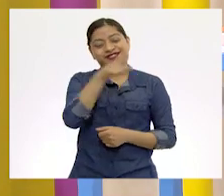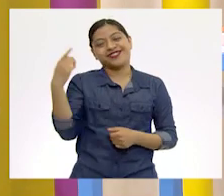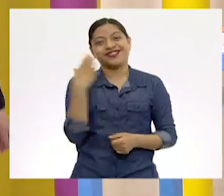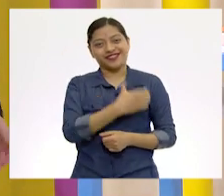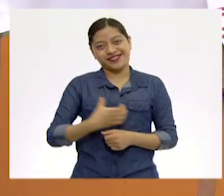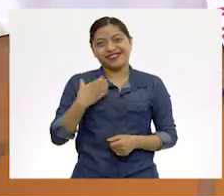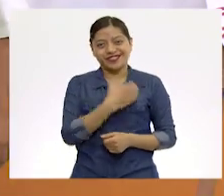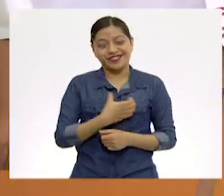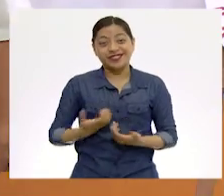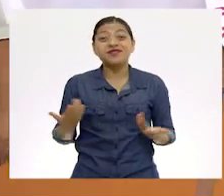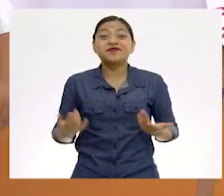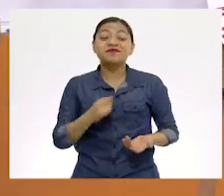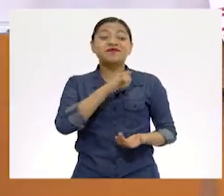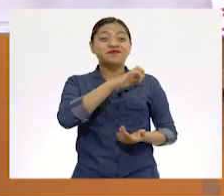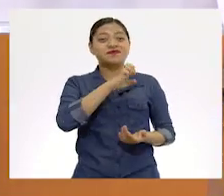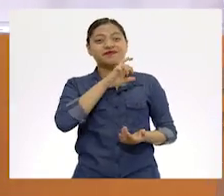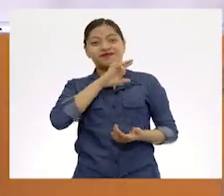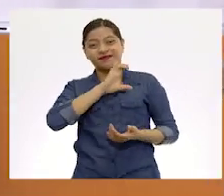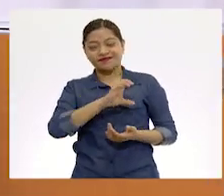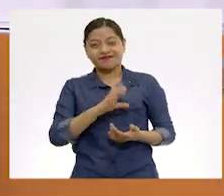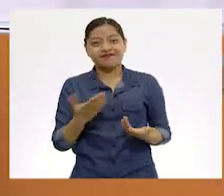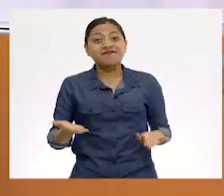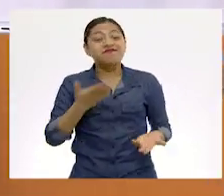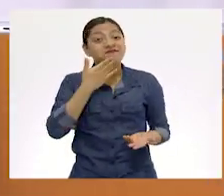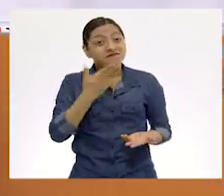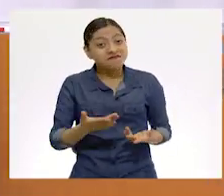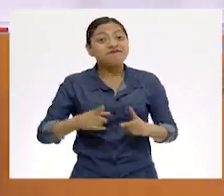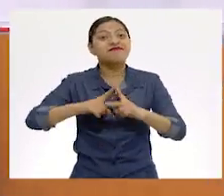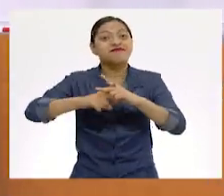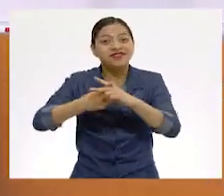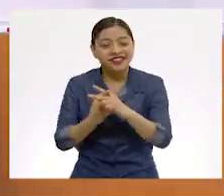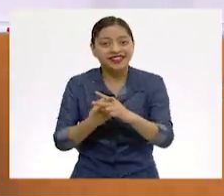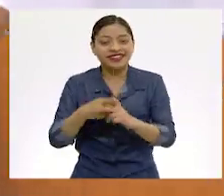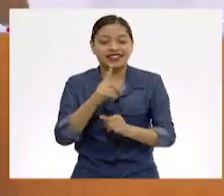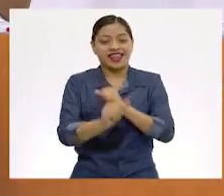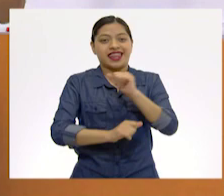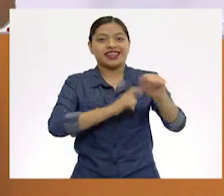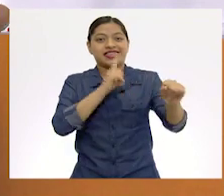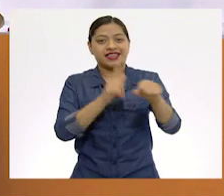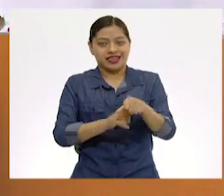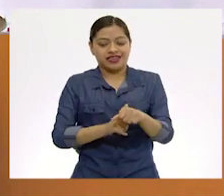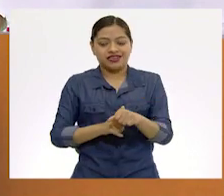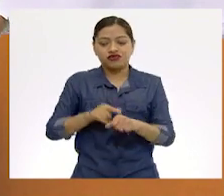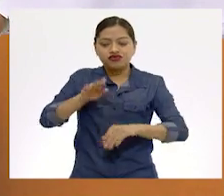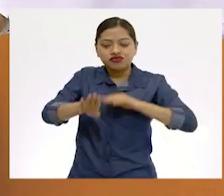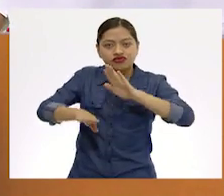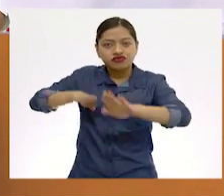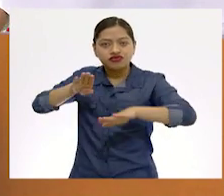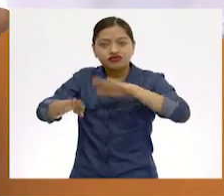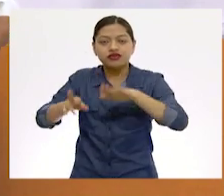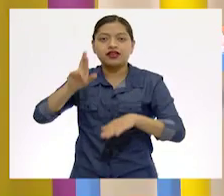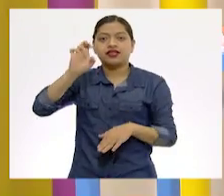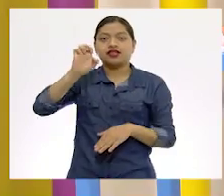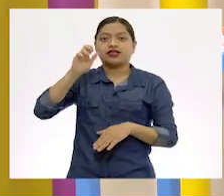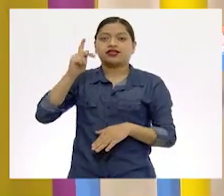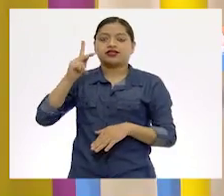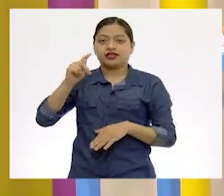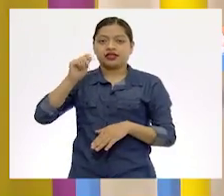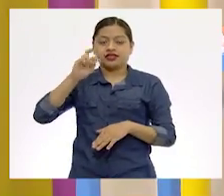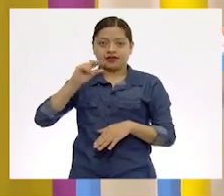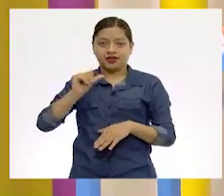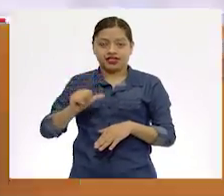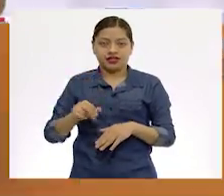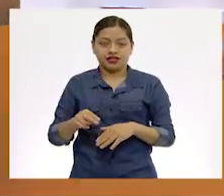felices. Así es, Eric. Pues bueno, vamos a empezar con los animales que reptan. Los ¿Listo? Animales que reptan, sí.